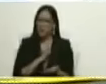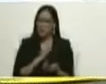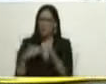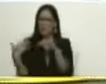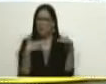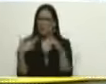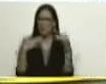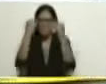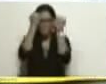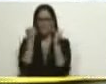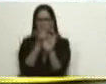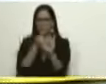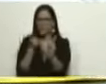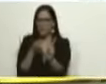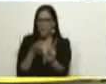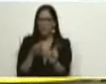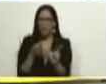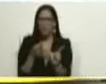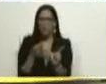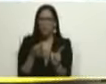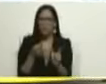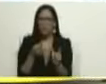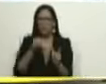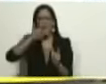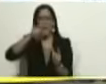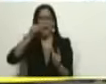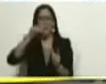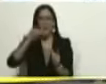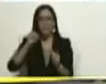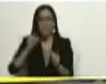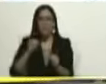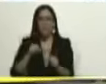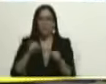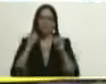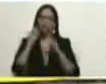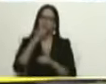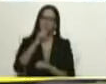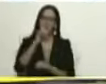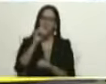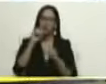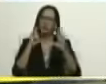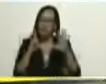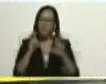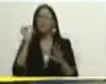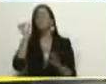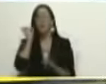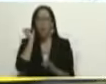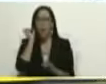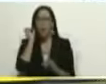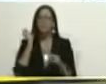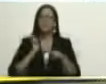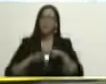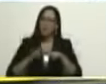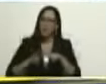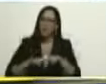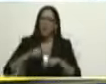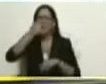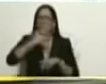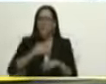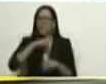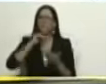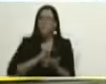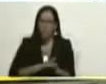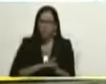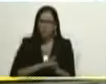guerrilleros de Hamás, los 107 mujeres, niños y hombres